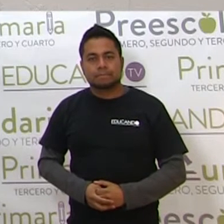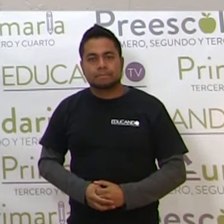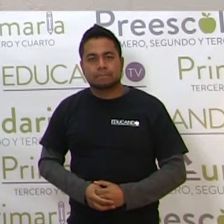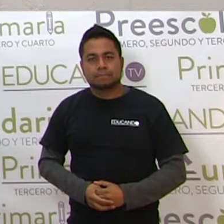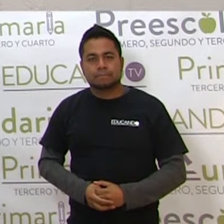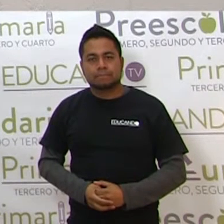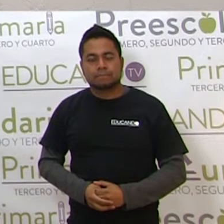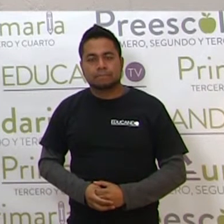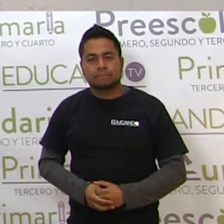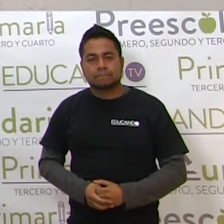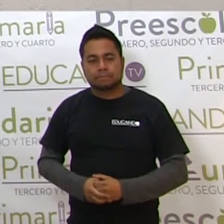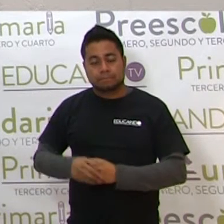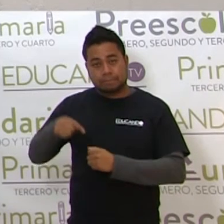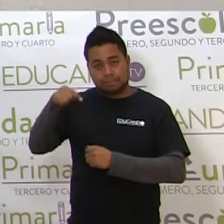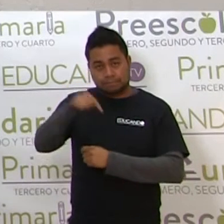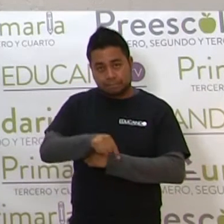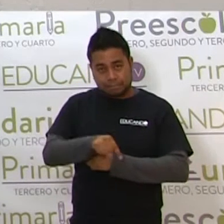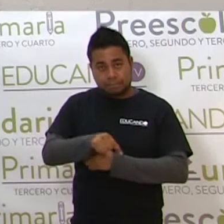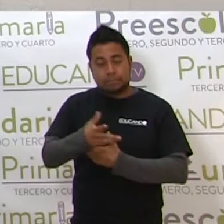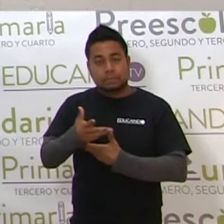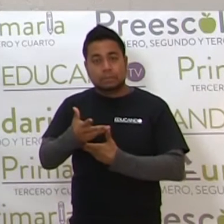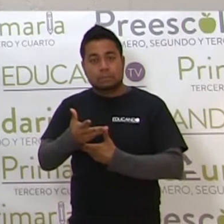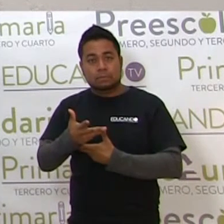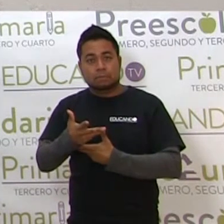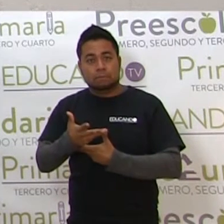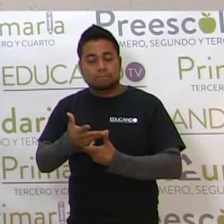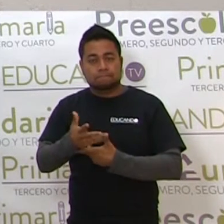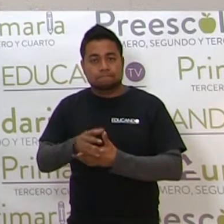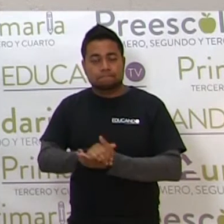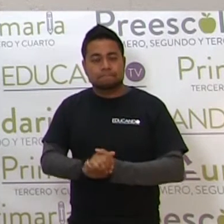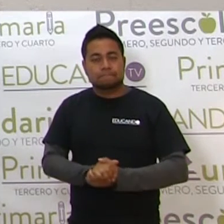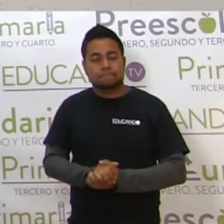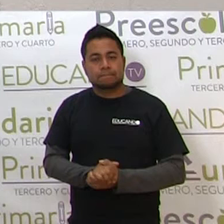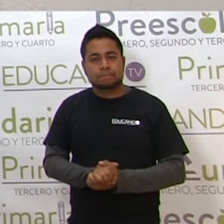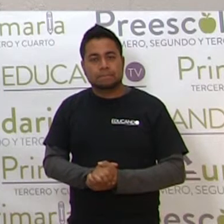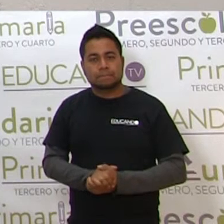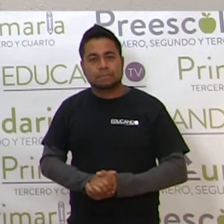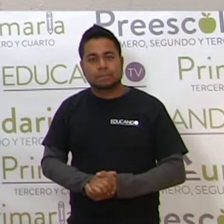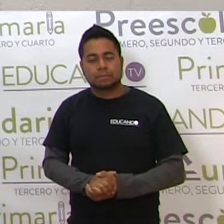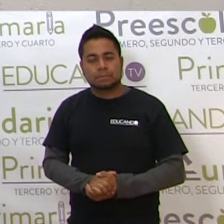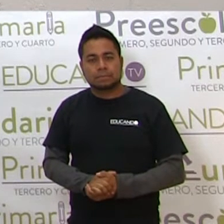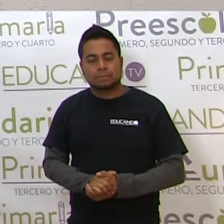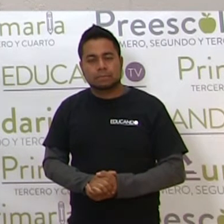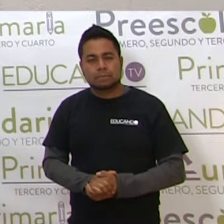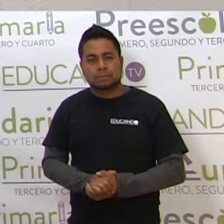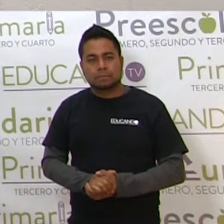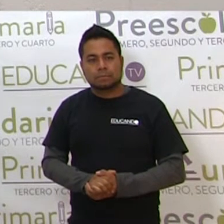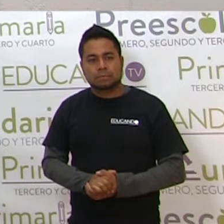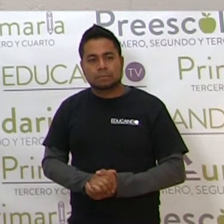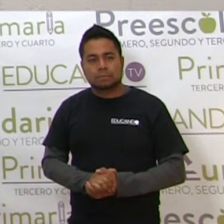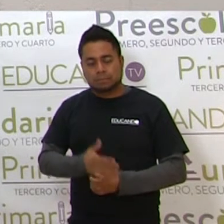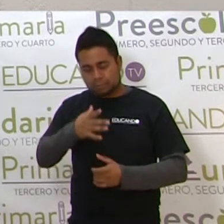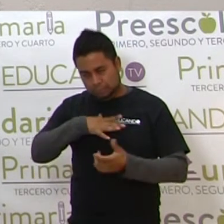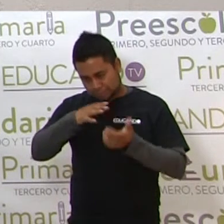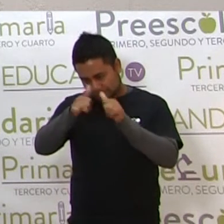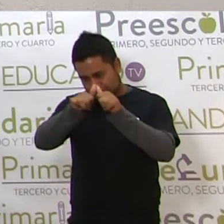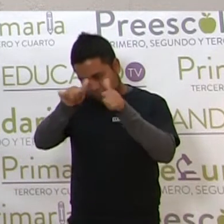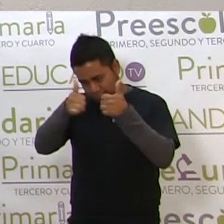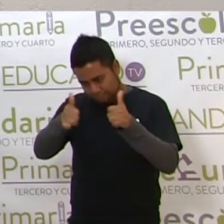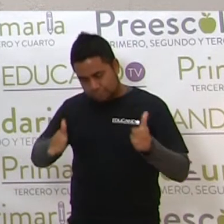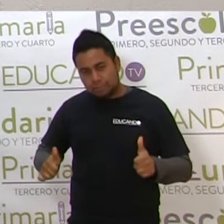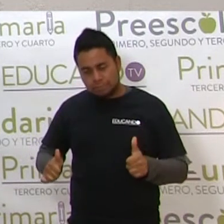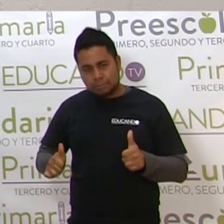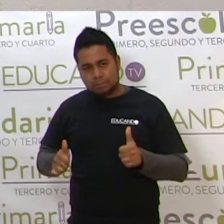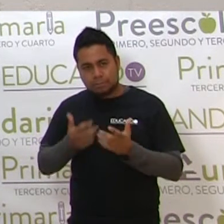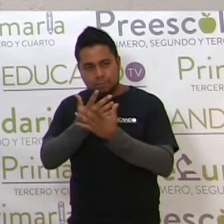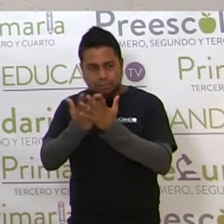utilizarla viendo una una artesanía que se pone